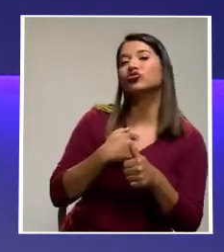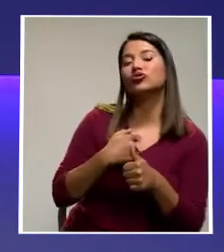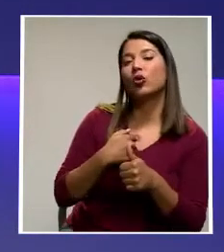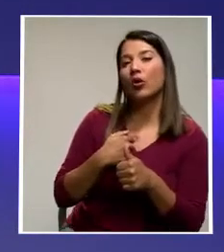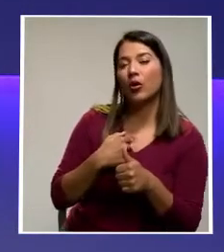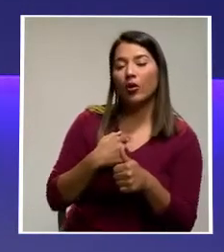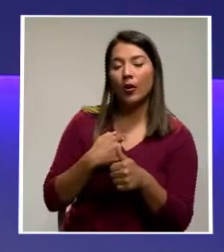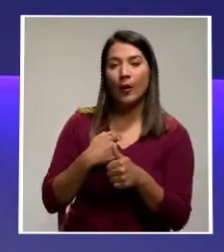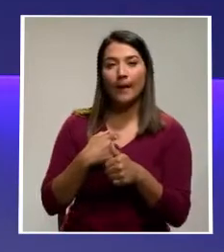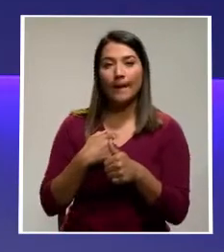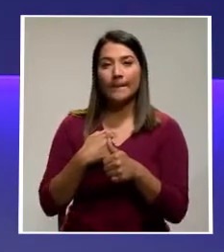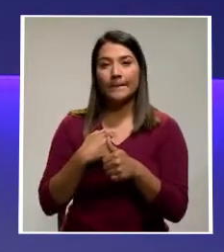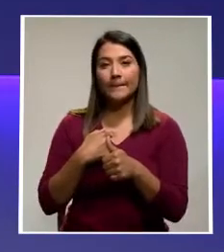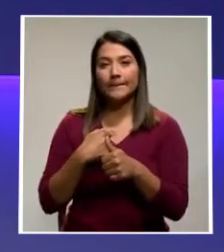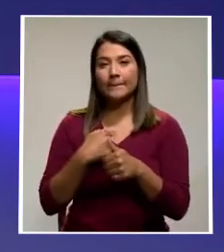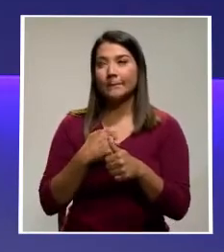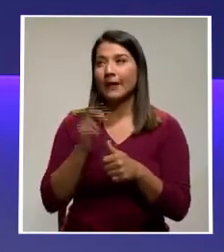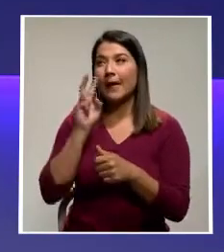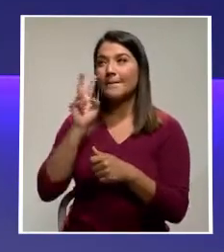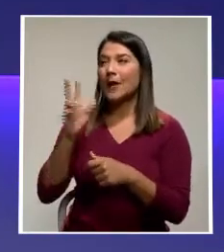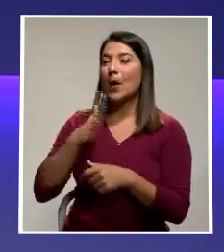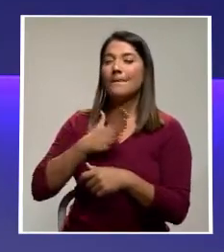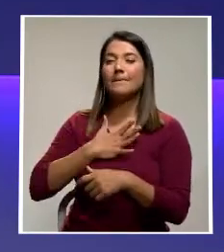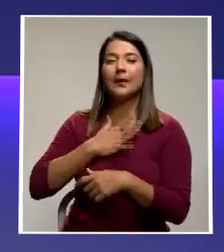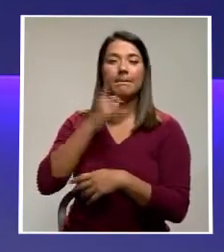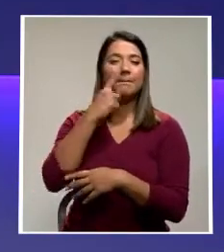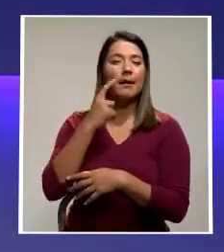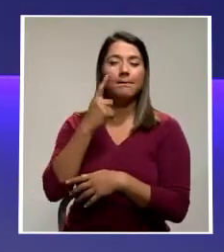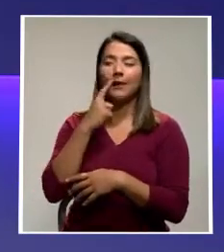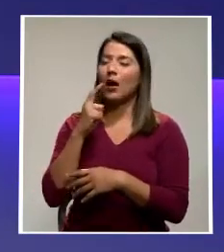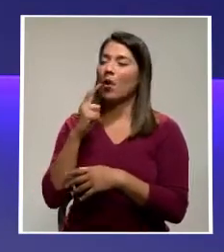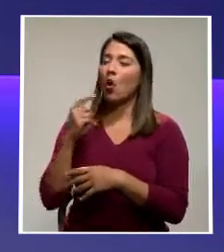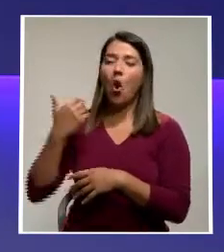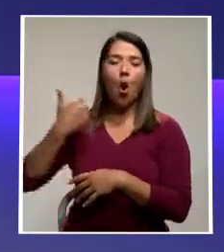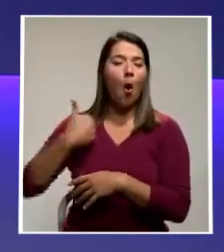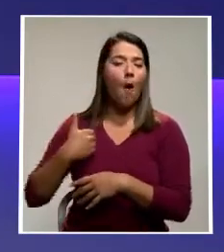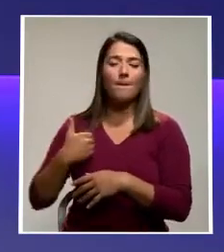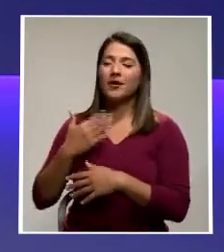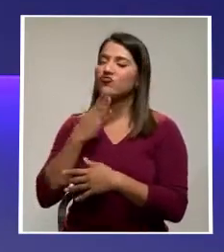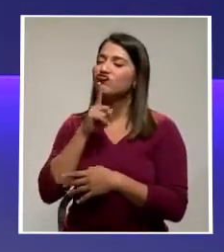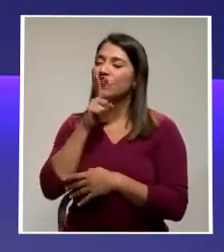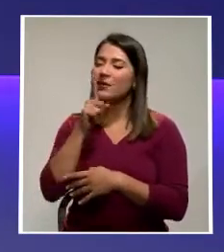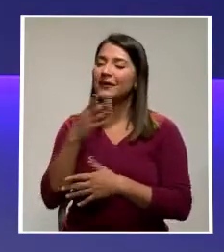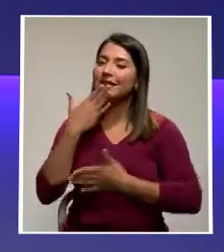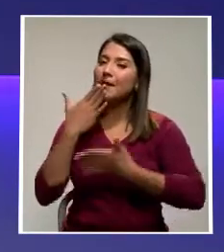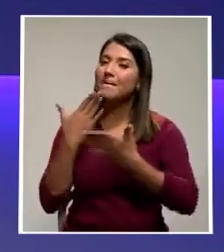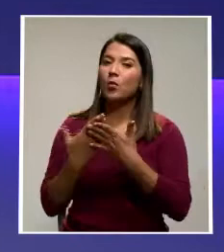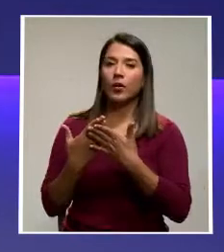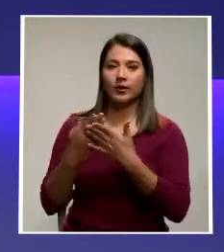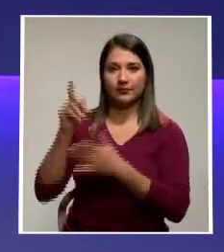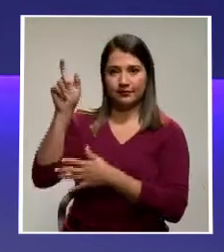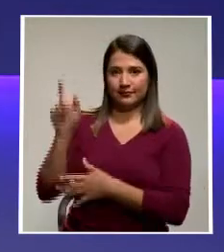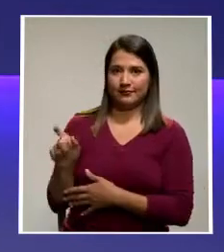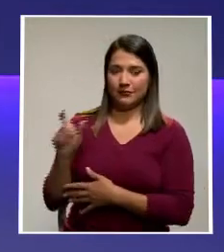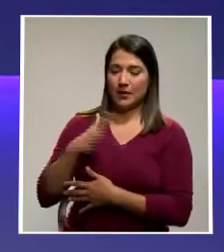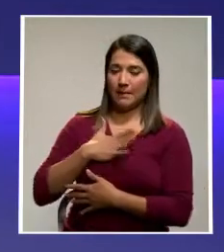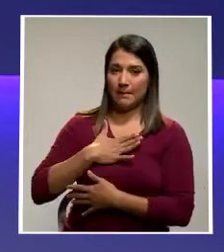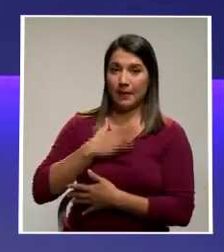extraordinariamente generoso y bueno, era una buena persona.